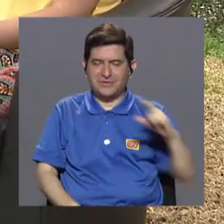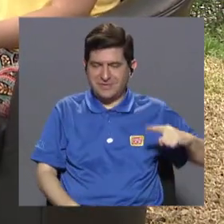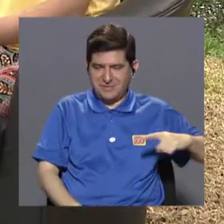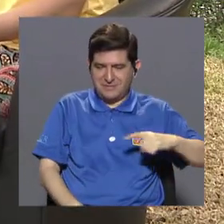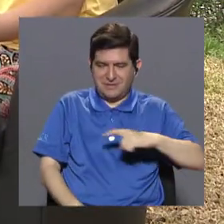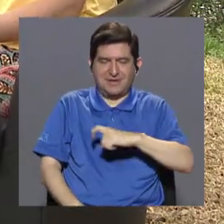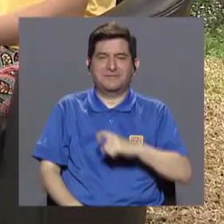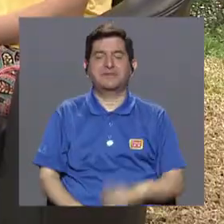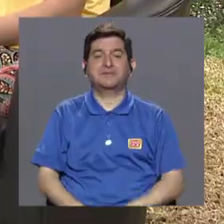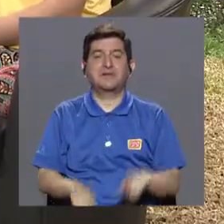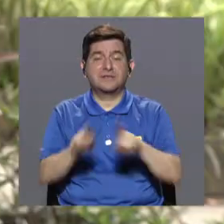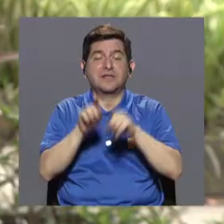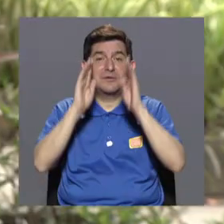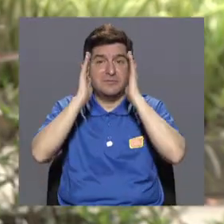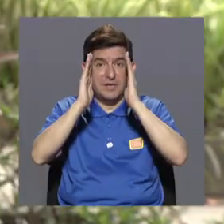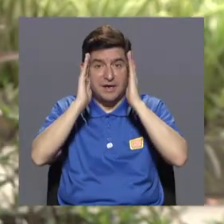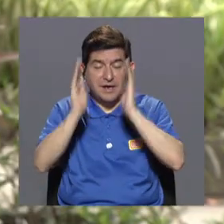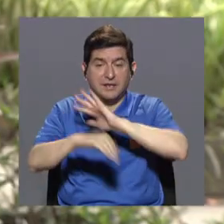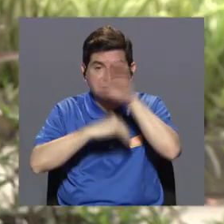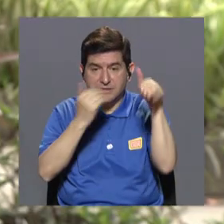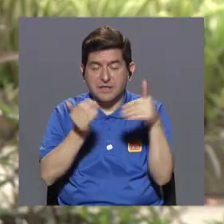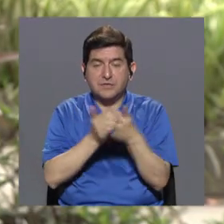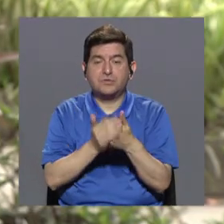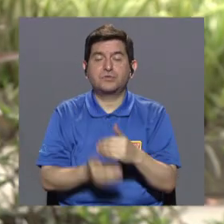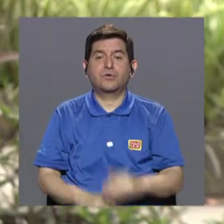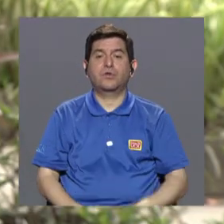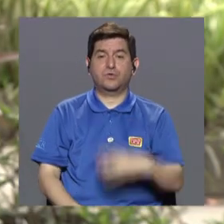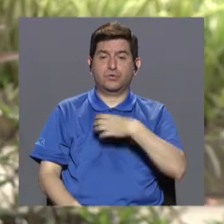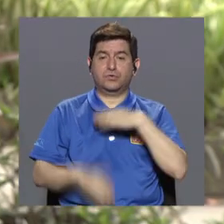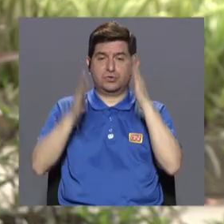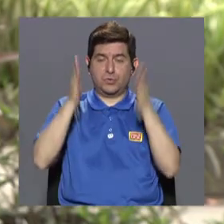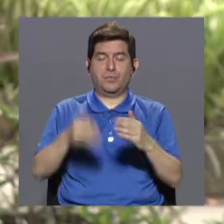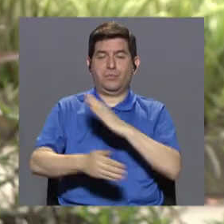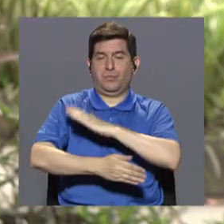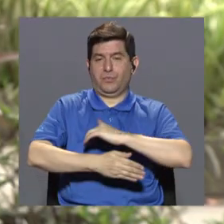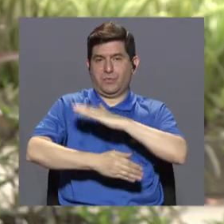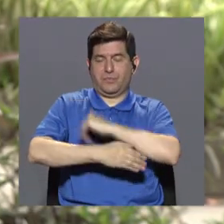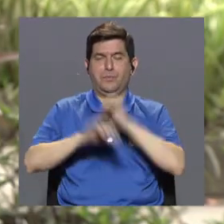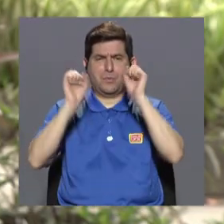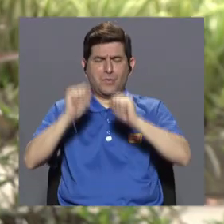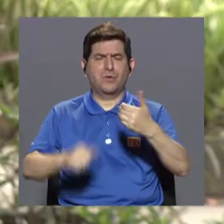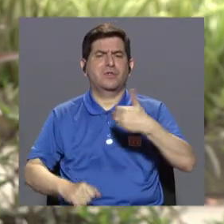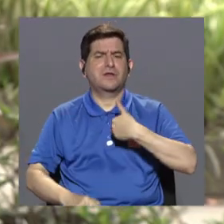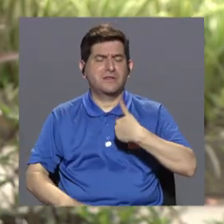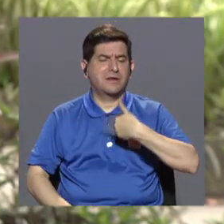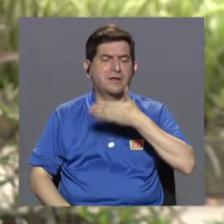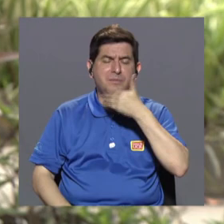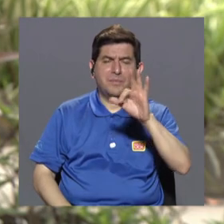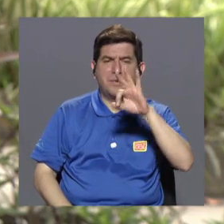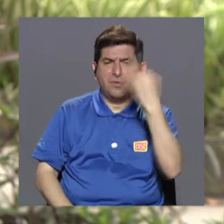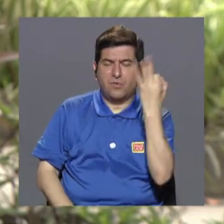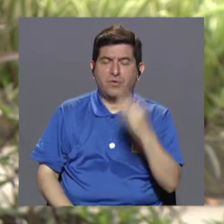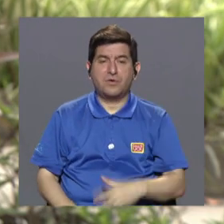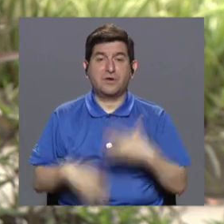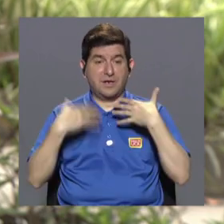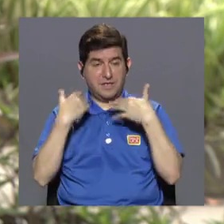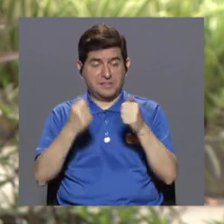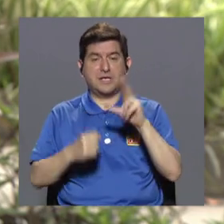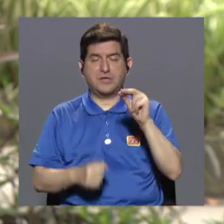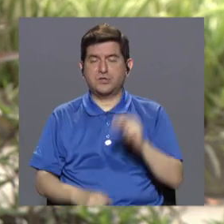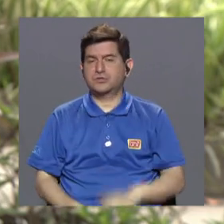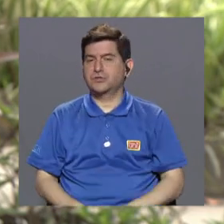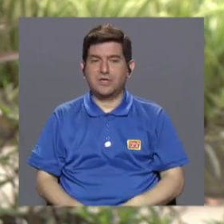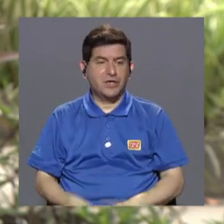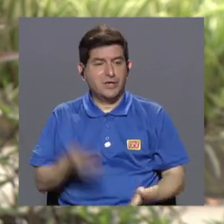llamarnos a la atención, ¿verdad? También a los dueños de mascotas, que las podamos tener de la mejor manera y saludables para no contagiarnos de pronto a nosotros. Exacto, también. Exacto, si